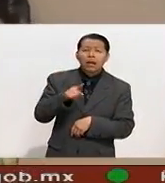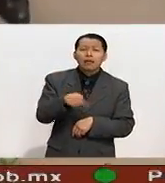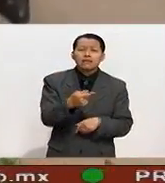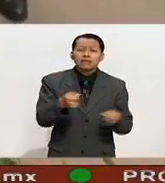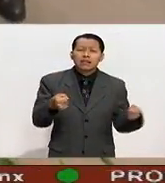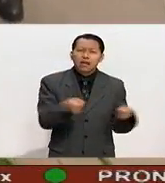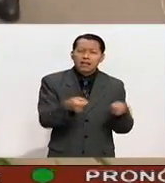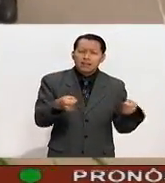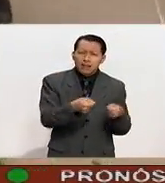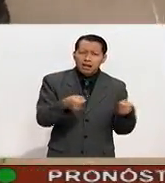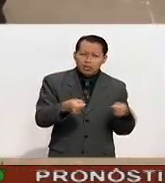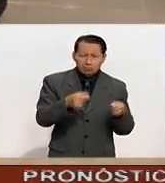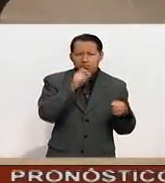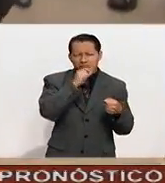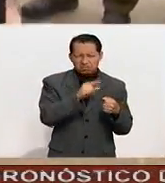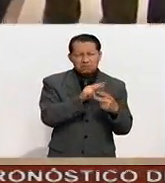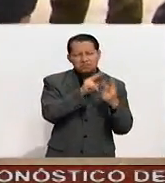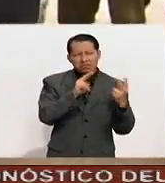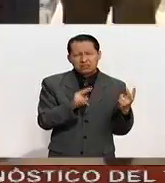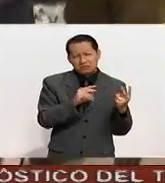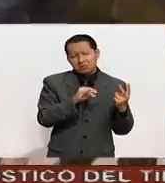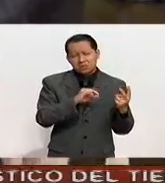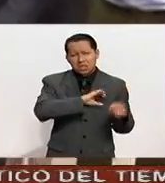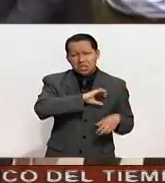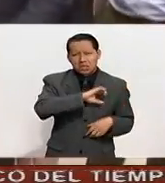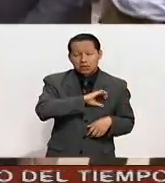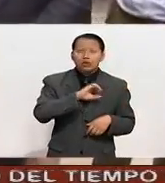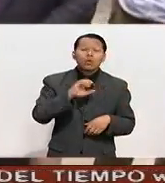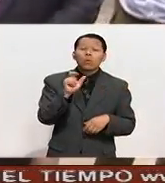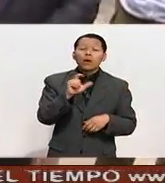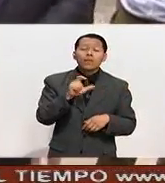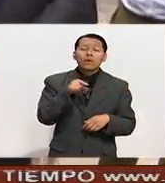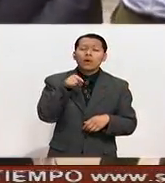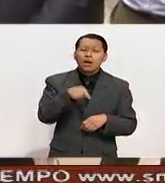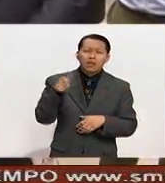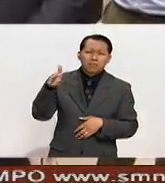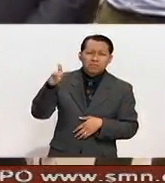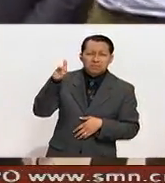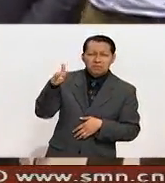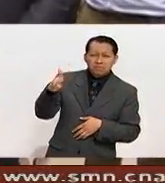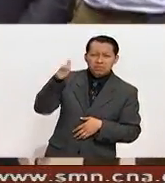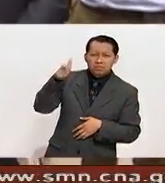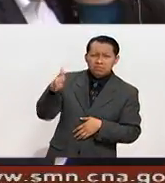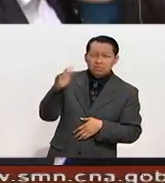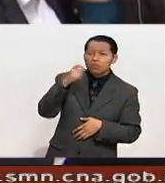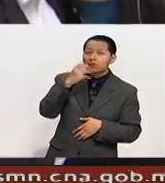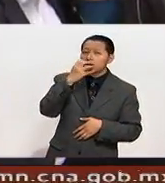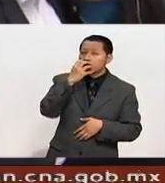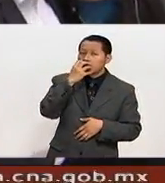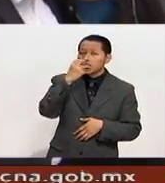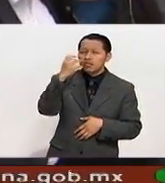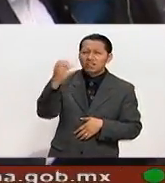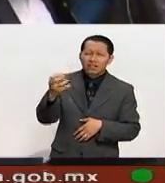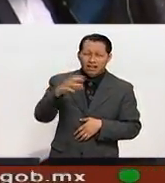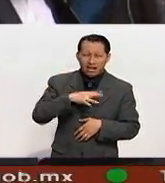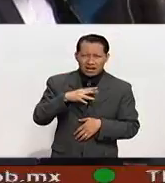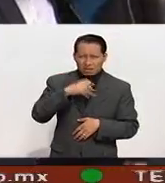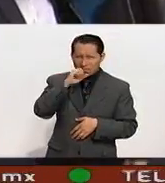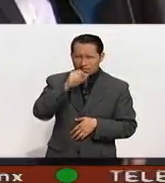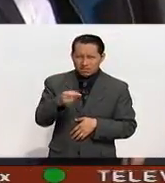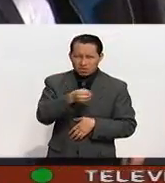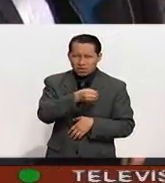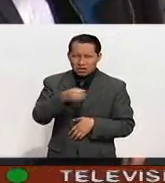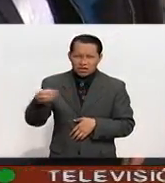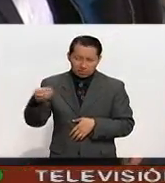vecinos, en el momento de estar cometiendo el asesinato gritaba Britain's First, que es el nombre de una organización, los